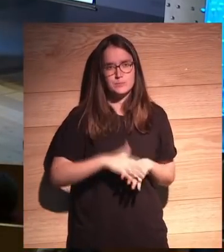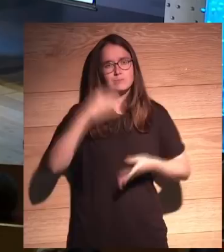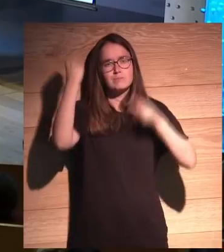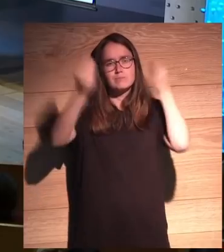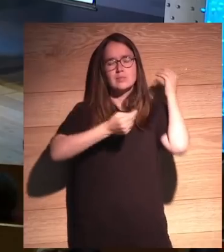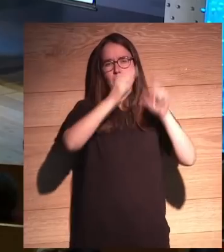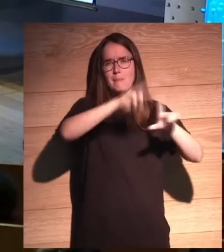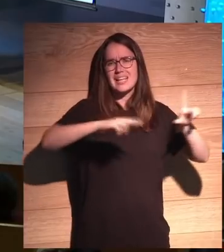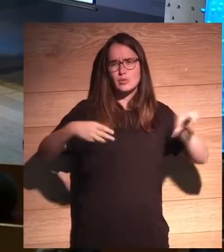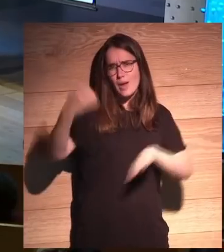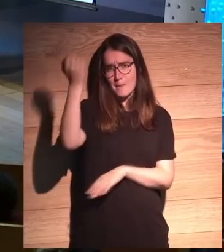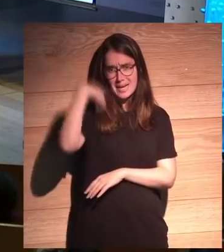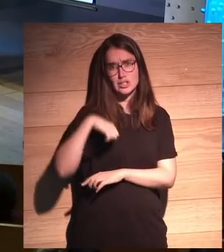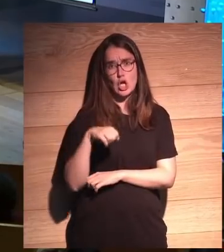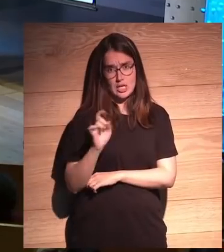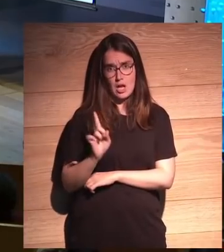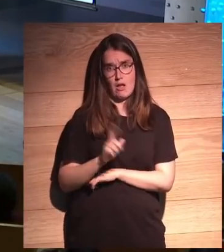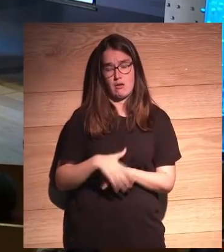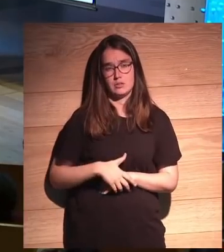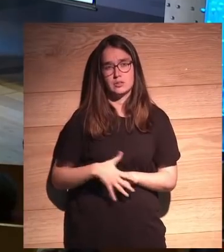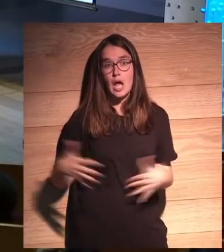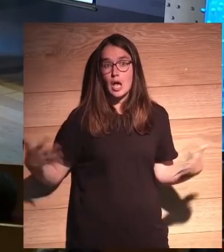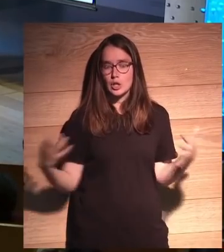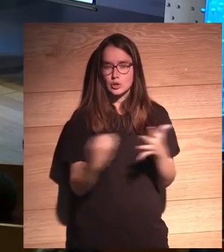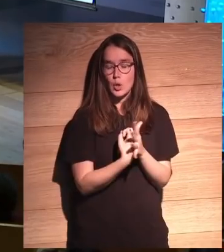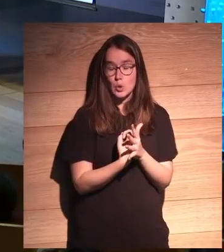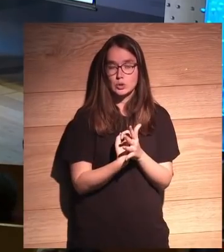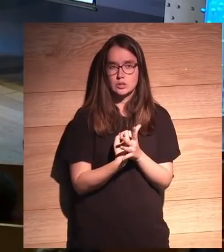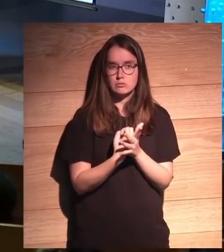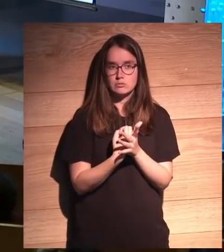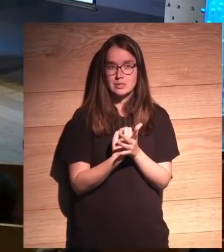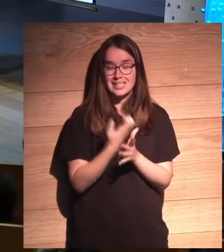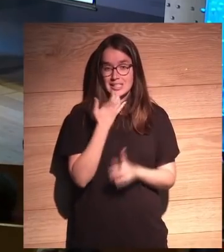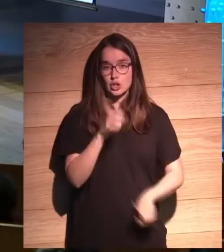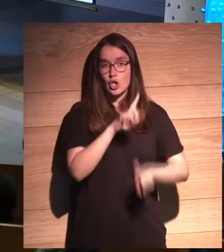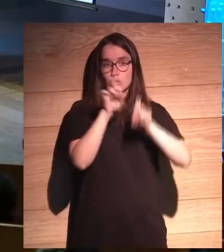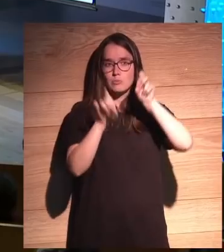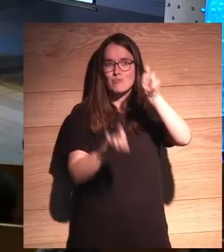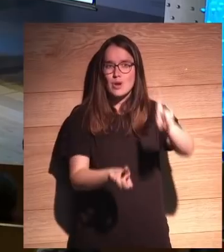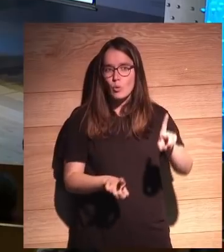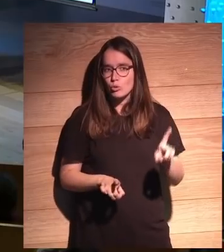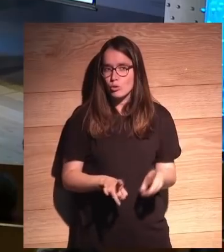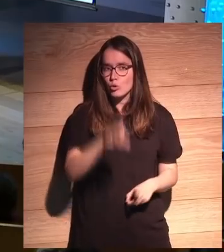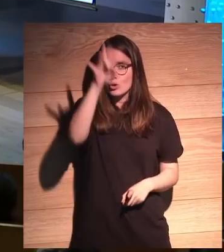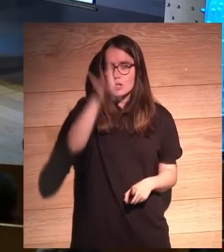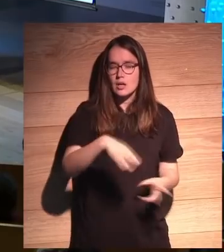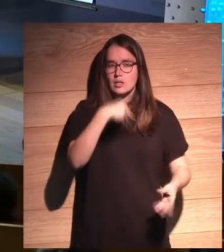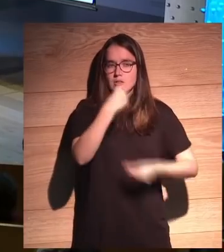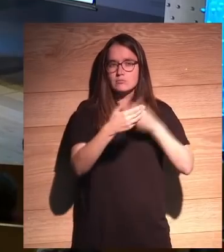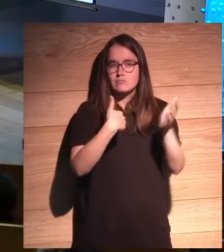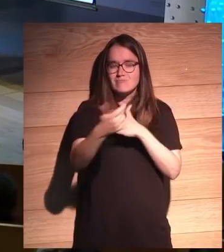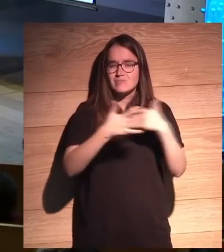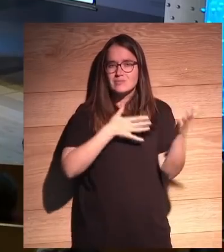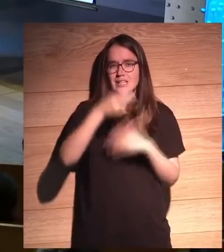en la pintura prehistórica. Y a todos, si yo os pregunto quiénes hicieron